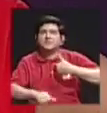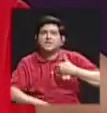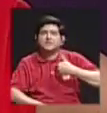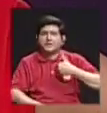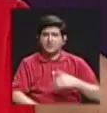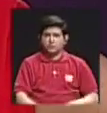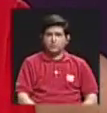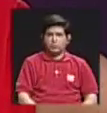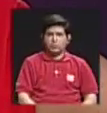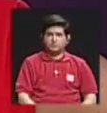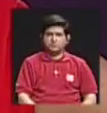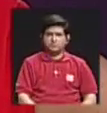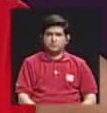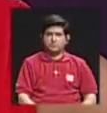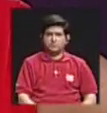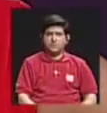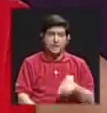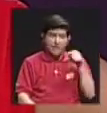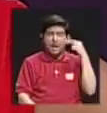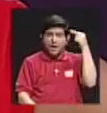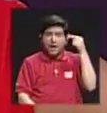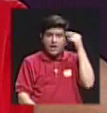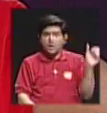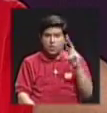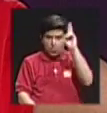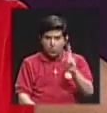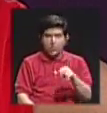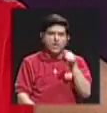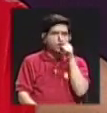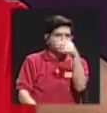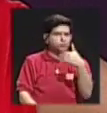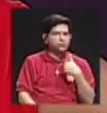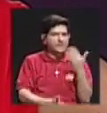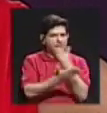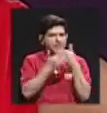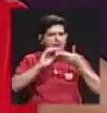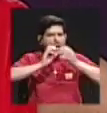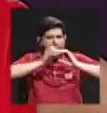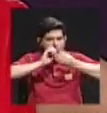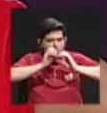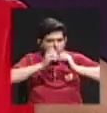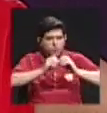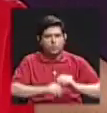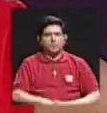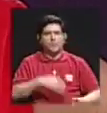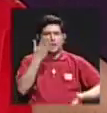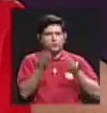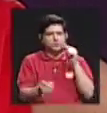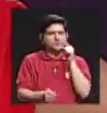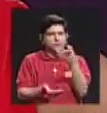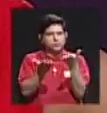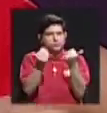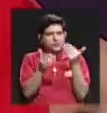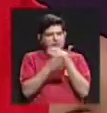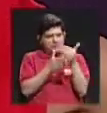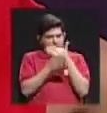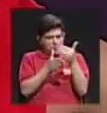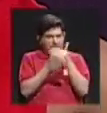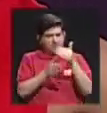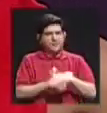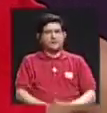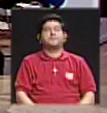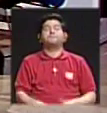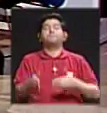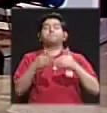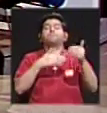percibiendo del Estado costarricense, y que usted tiene algunos datos que querría que comparta. Bueno,